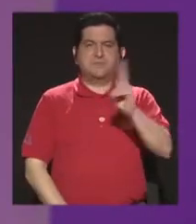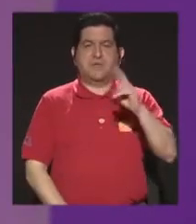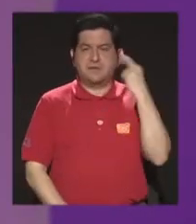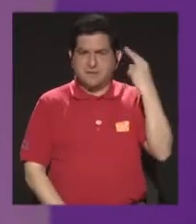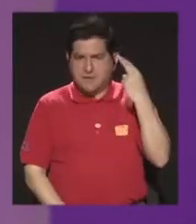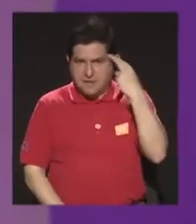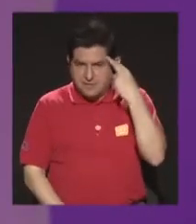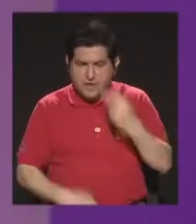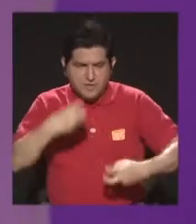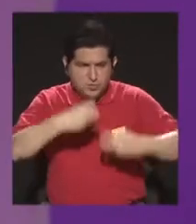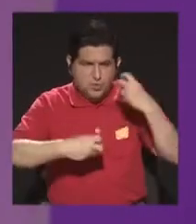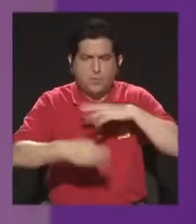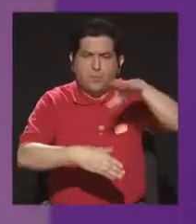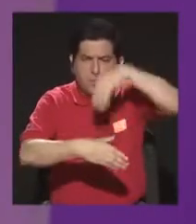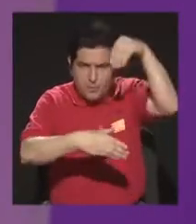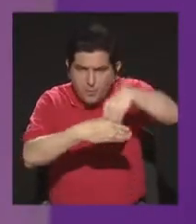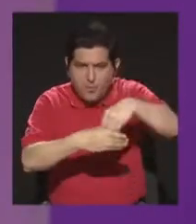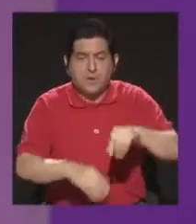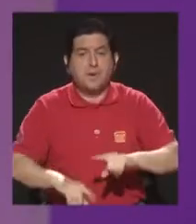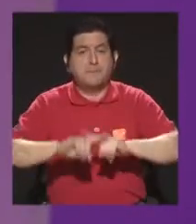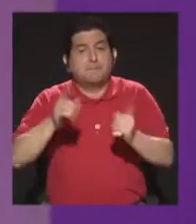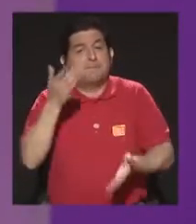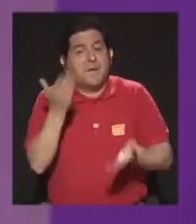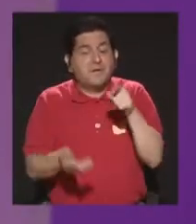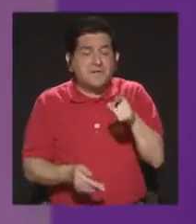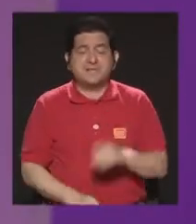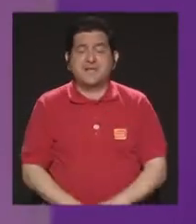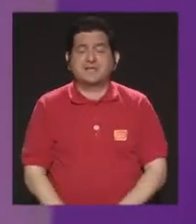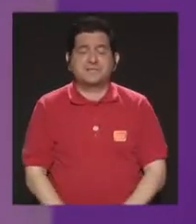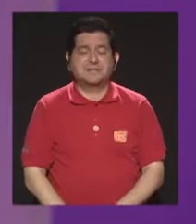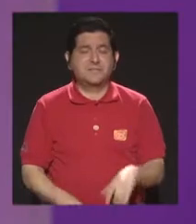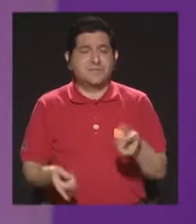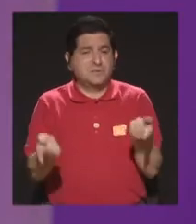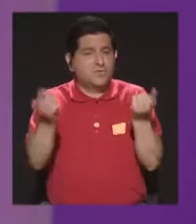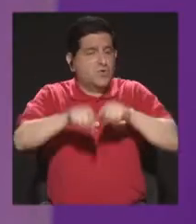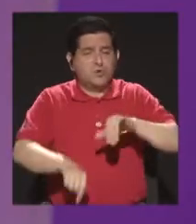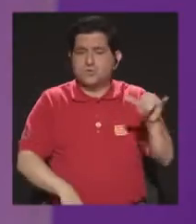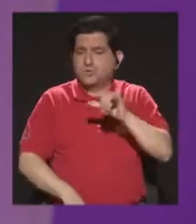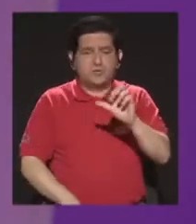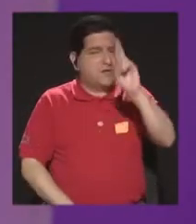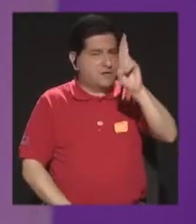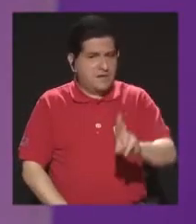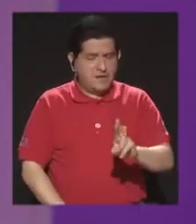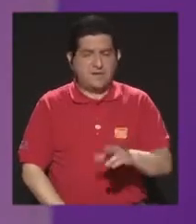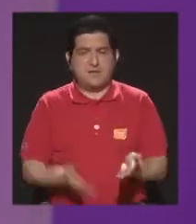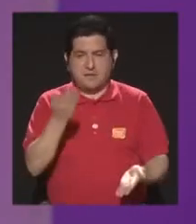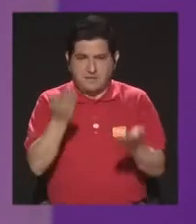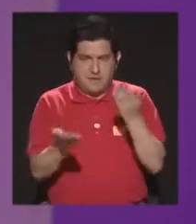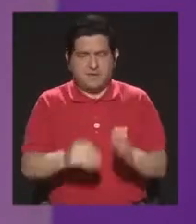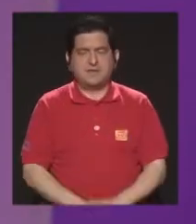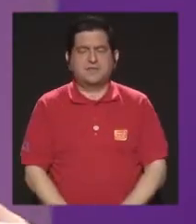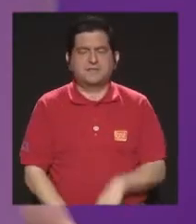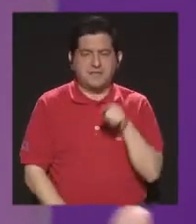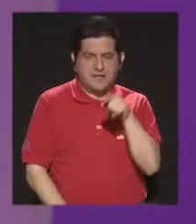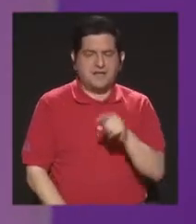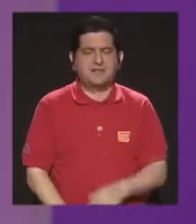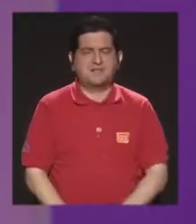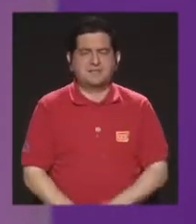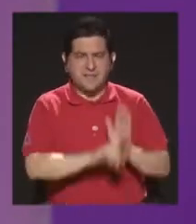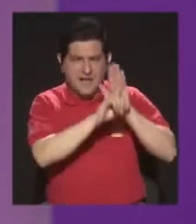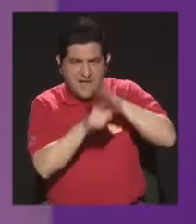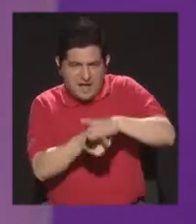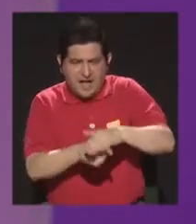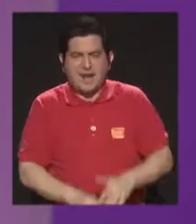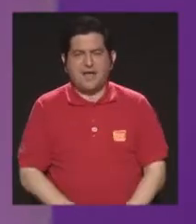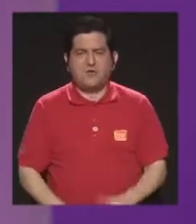los conflictos que están viviendo en su contexto. En cambio, tal vez esas instancias de acoso no sean tan comunes en Costa Rica como lo son el acoso sexista y el acoso homofóbico,